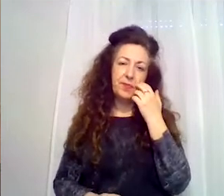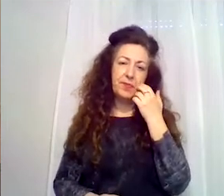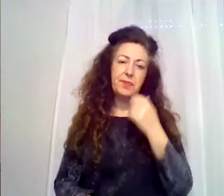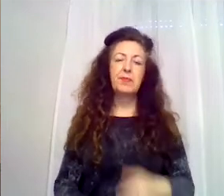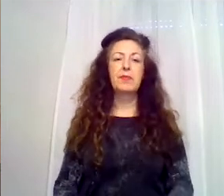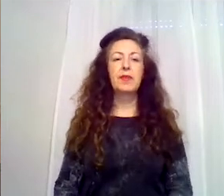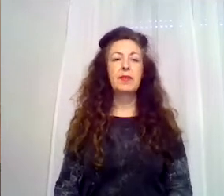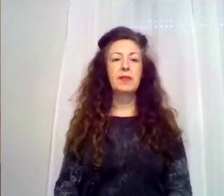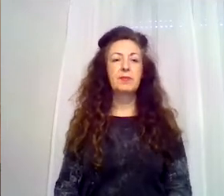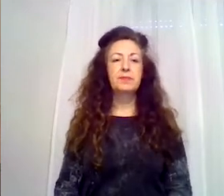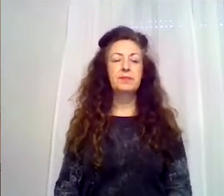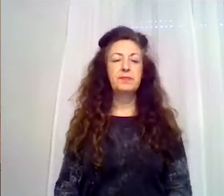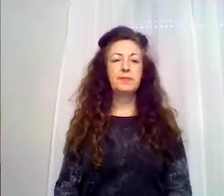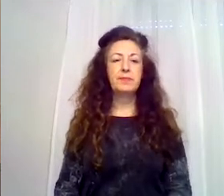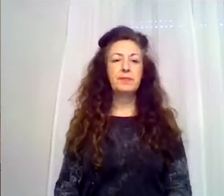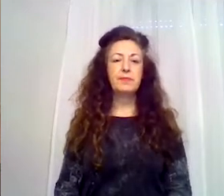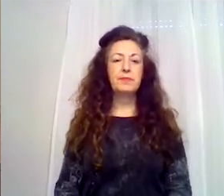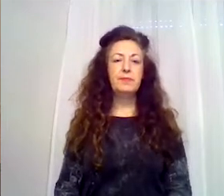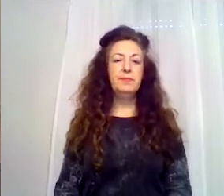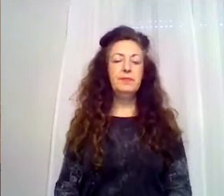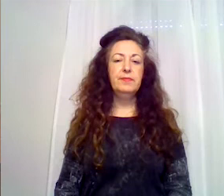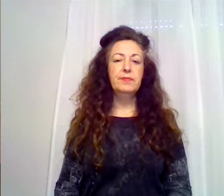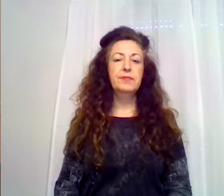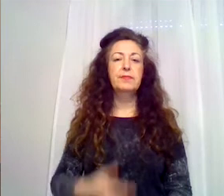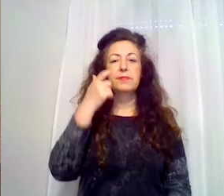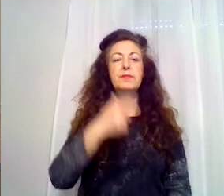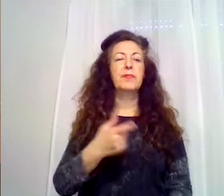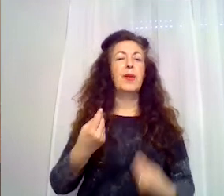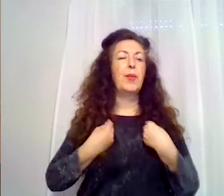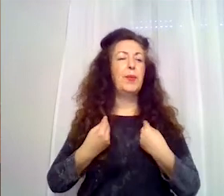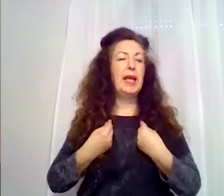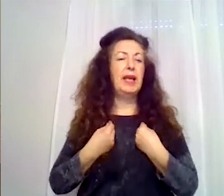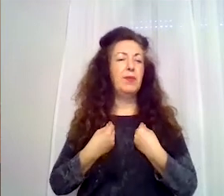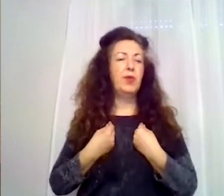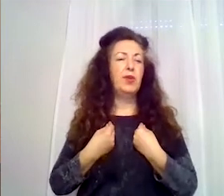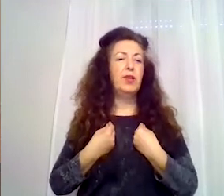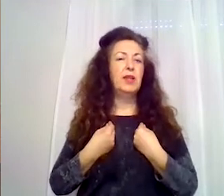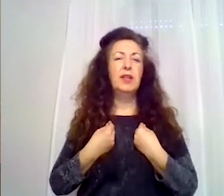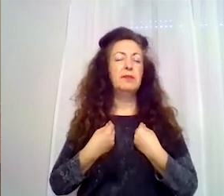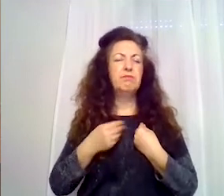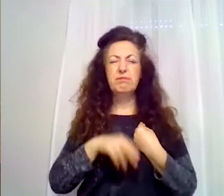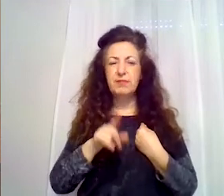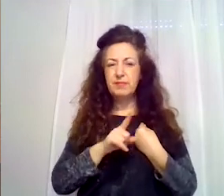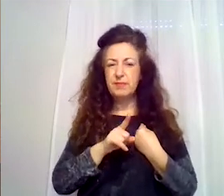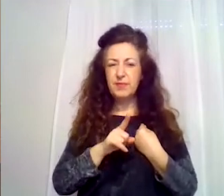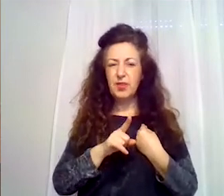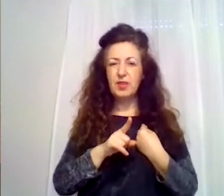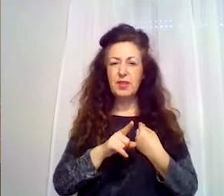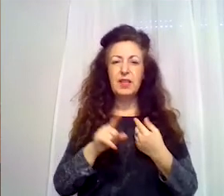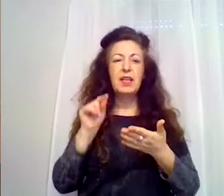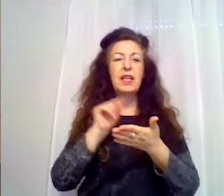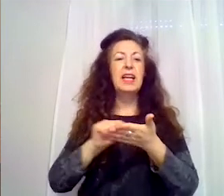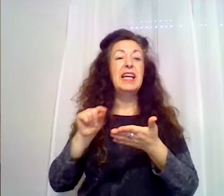pensar que Marlowe podía ser así, por la edad podría ser. Hay un momento en el que el retrato, ahí no se ve bien,